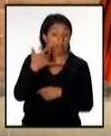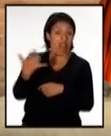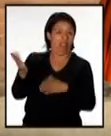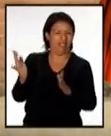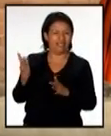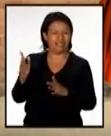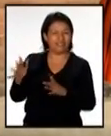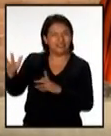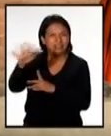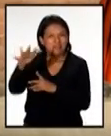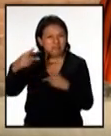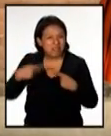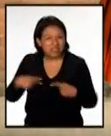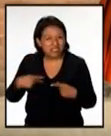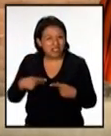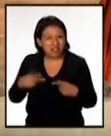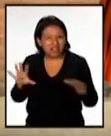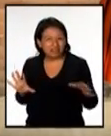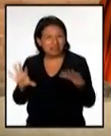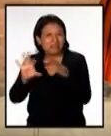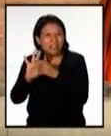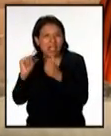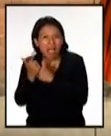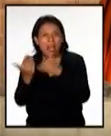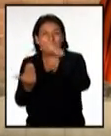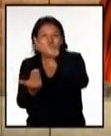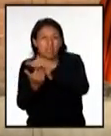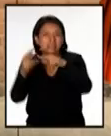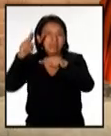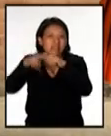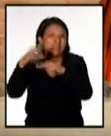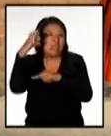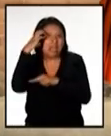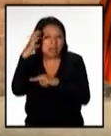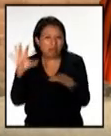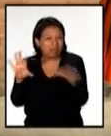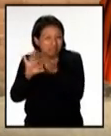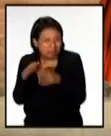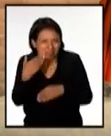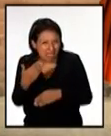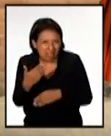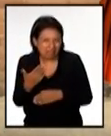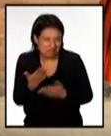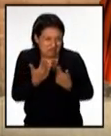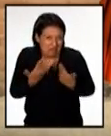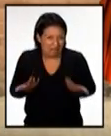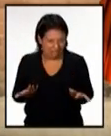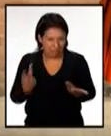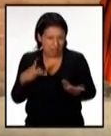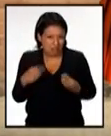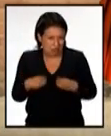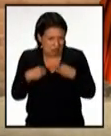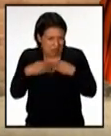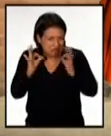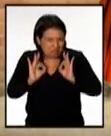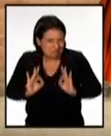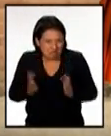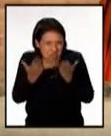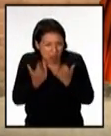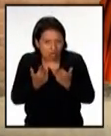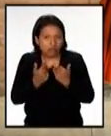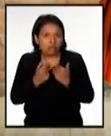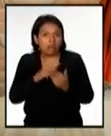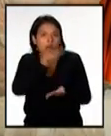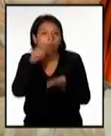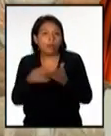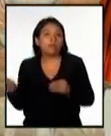esa sociedad ni siquiera les puede brindar una mesa, una silla, una cama para tener una vida cómoda. Su lugar es el